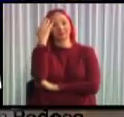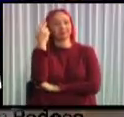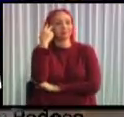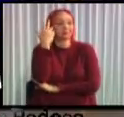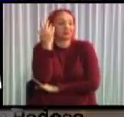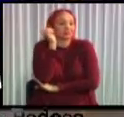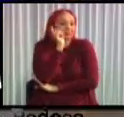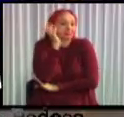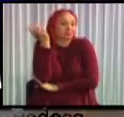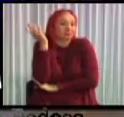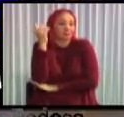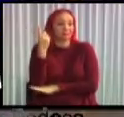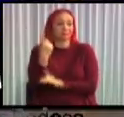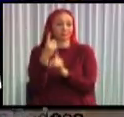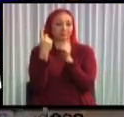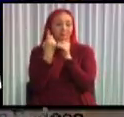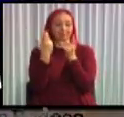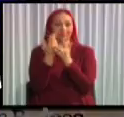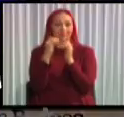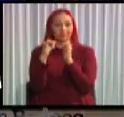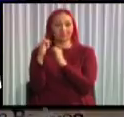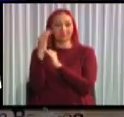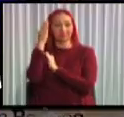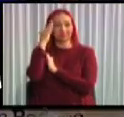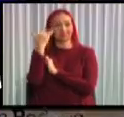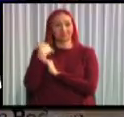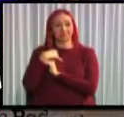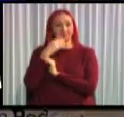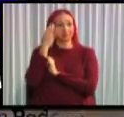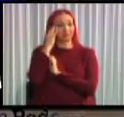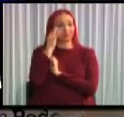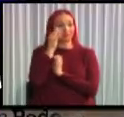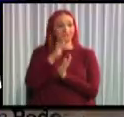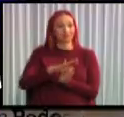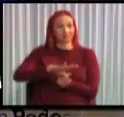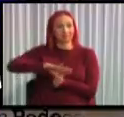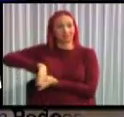quizás no logré jugar eso porque ya una mujer lo tenían.